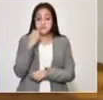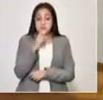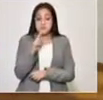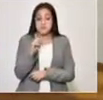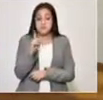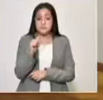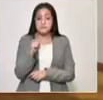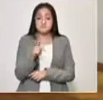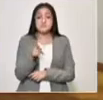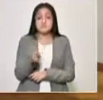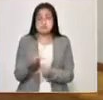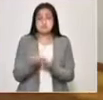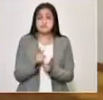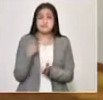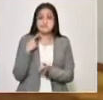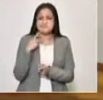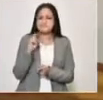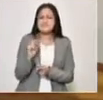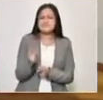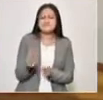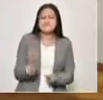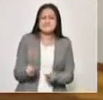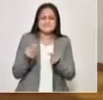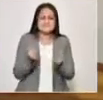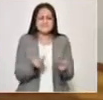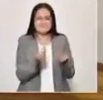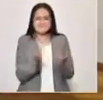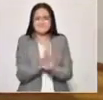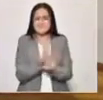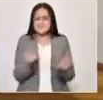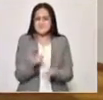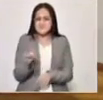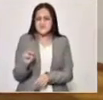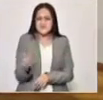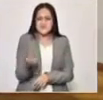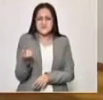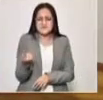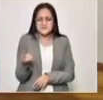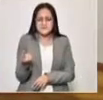de partidos, no es de partidos políticos.